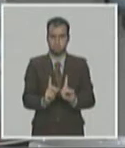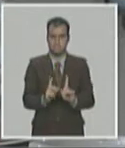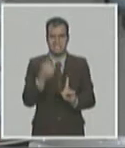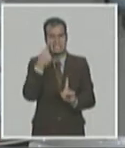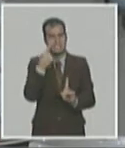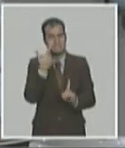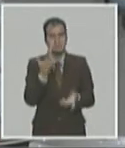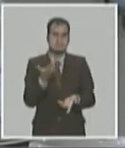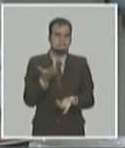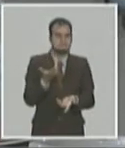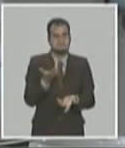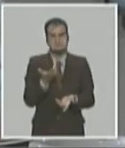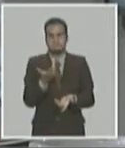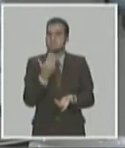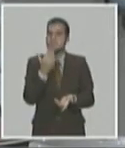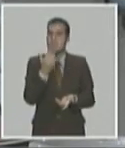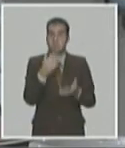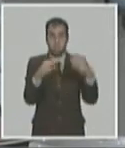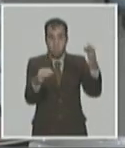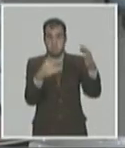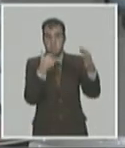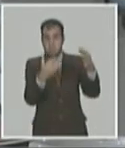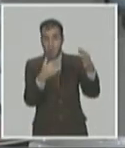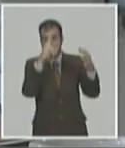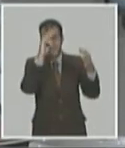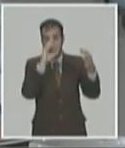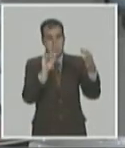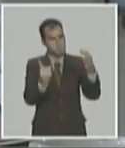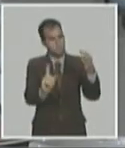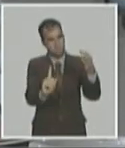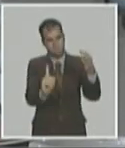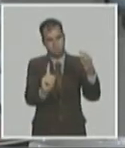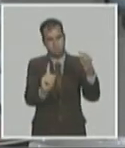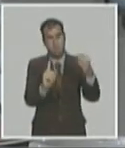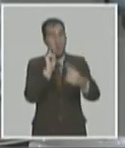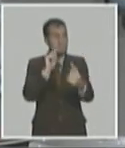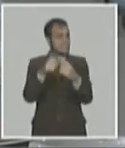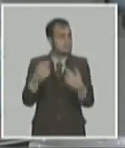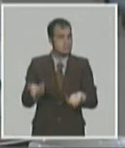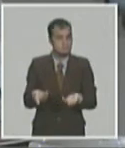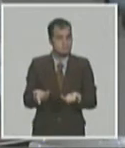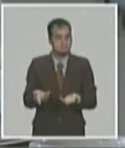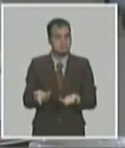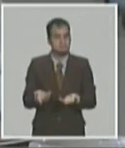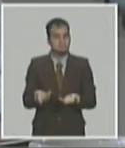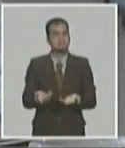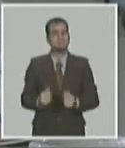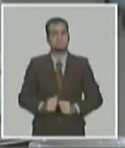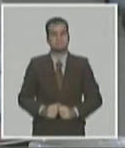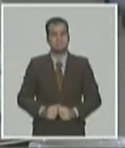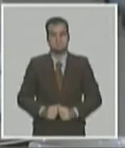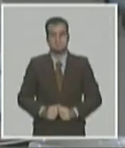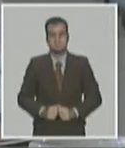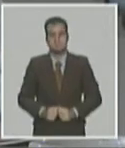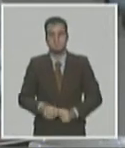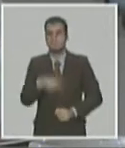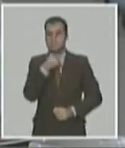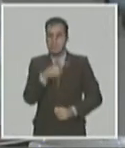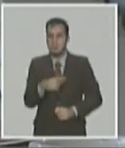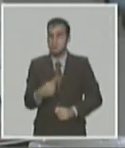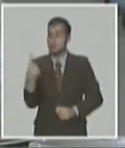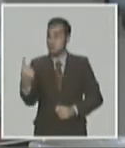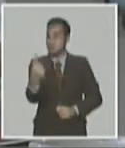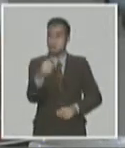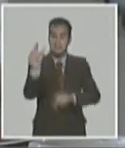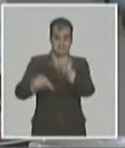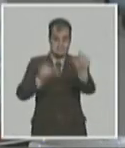calidad de dicho documento. Realmente la intención ha sido poder definir qué le corresponde a cada uno de los militantes,